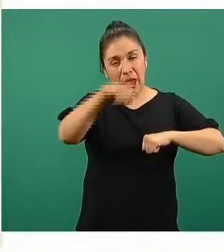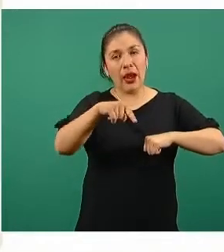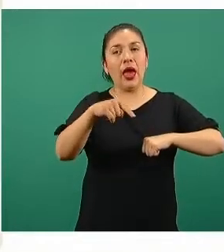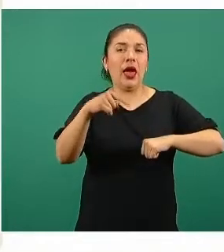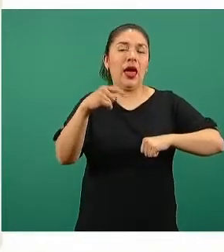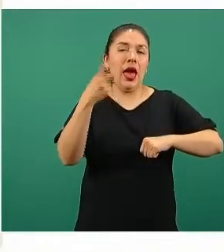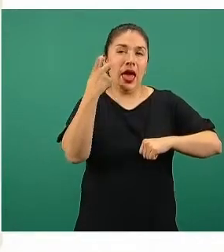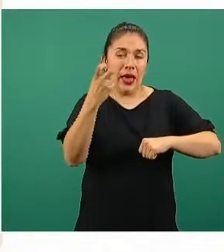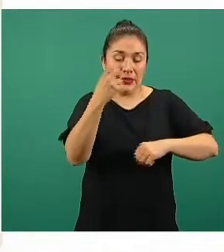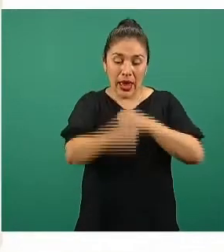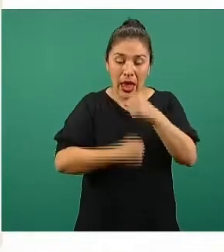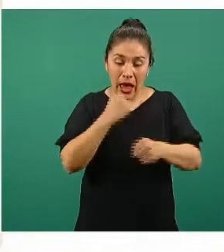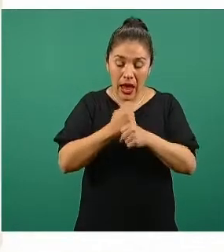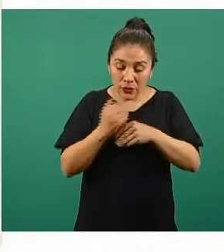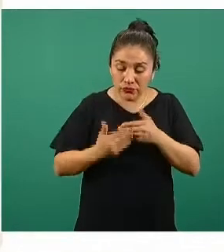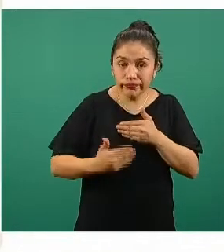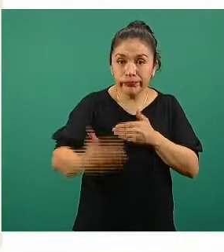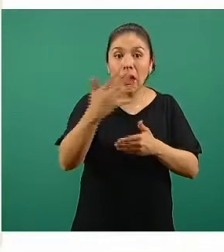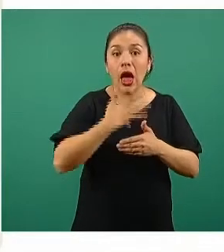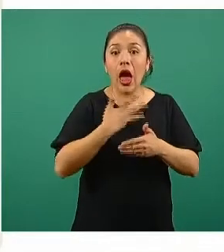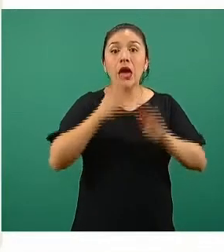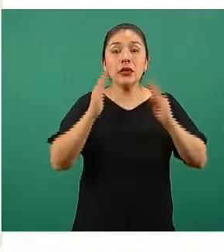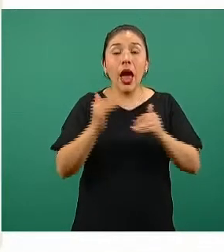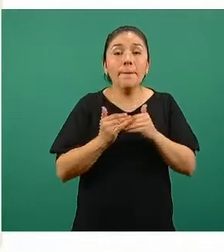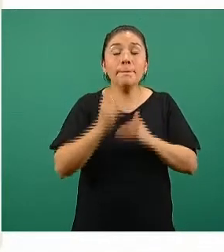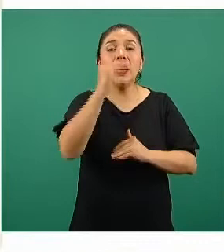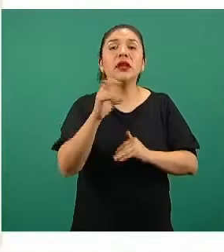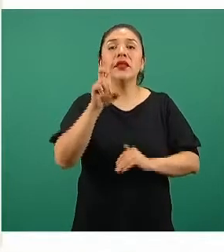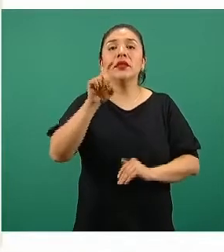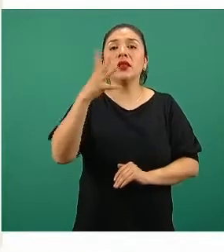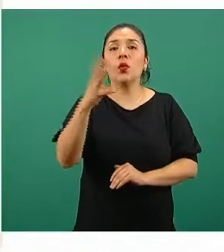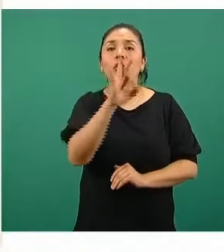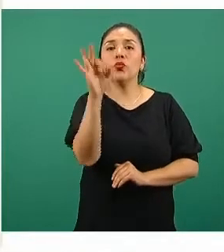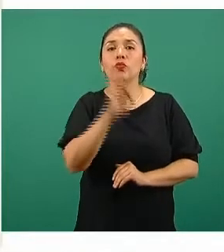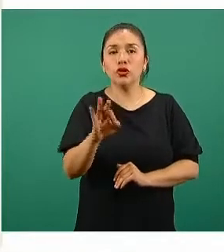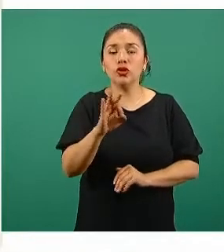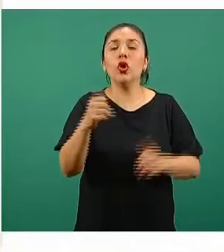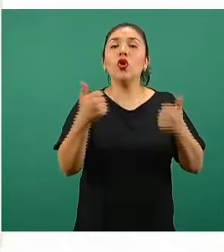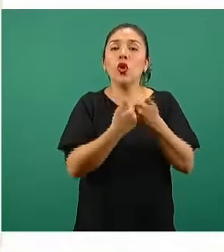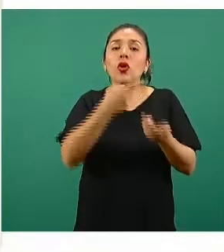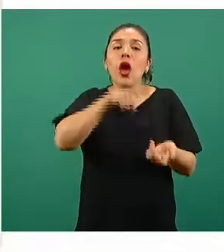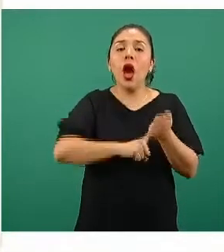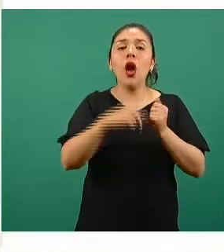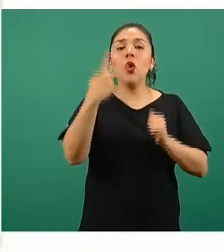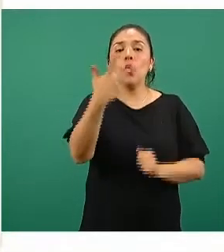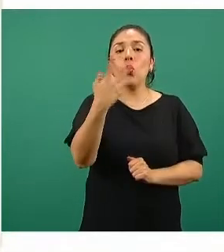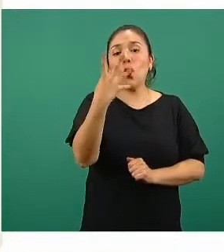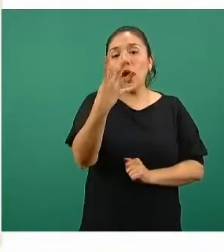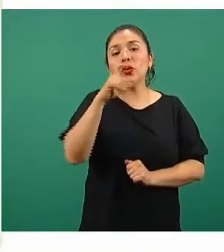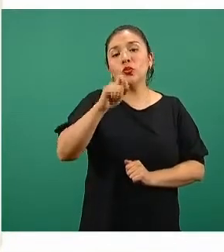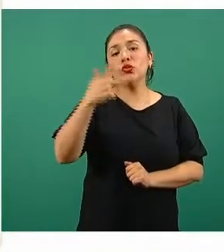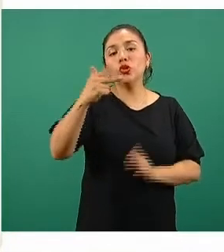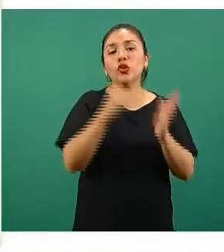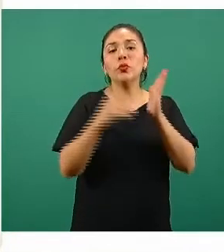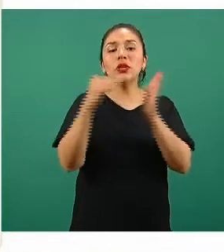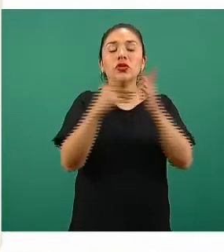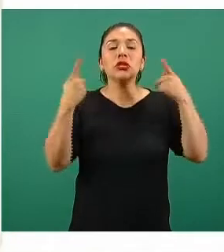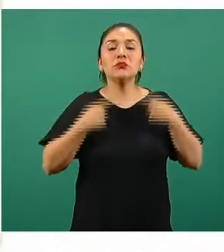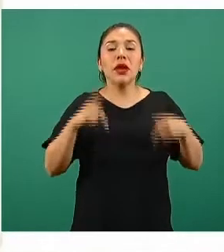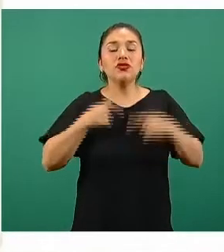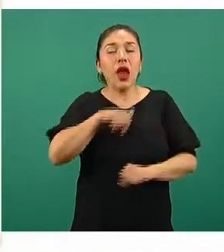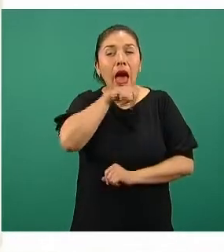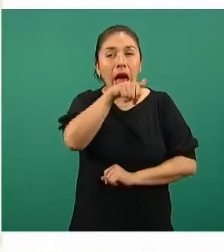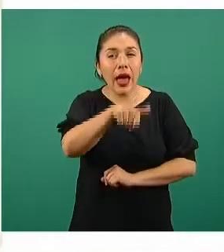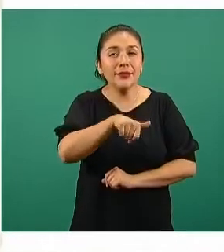para este año, tenemos un avance del 34%, representados por 4,8 millones de personas adultas